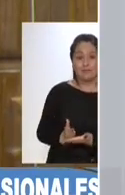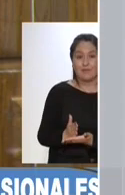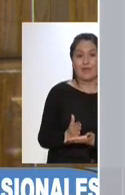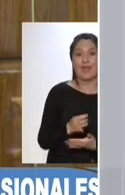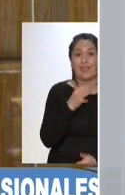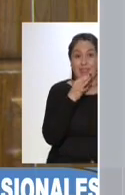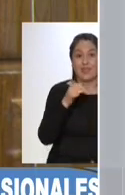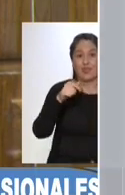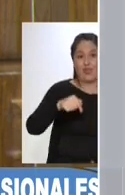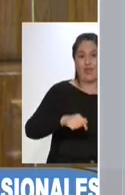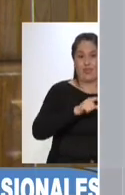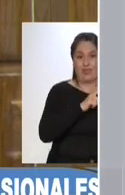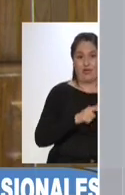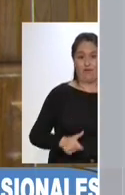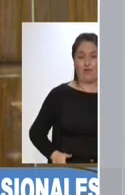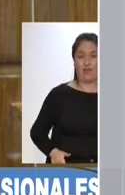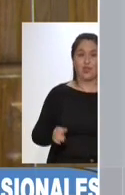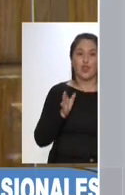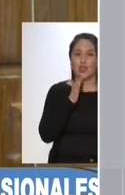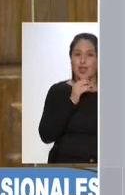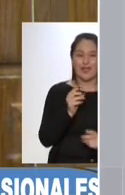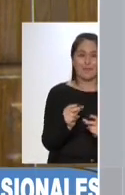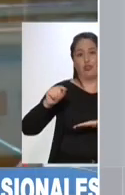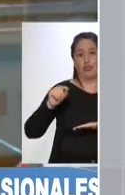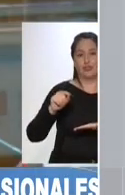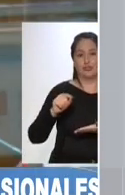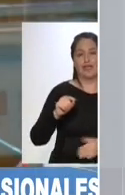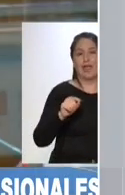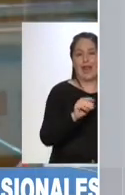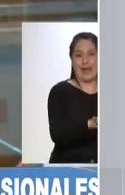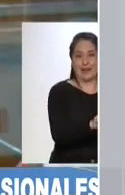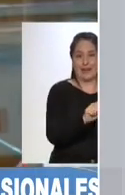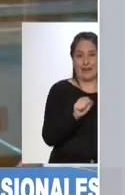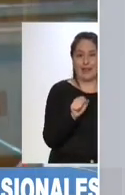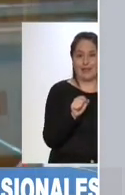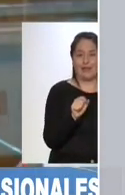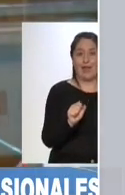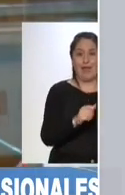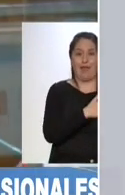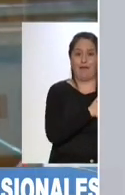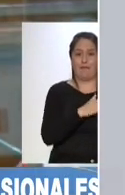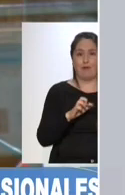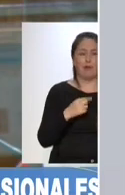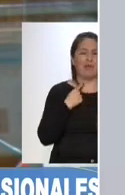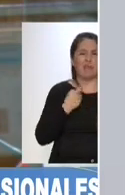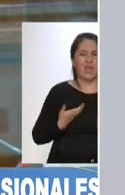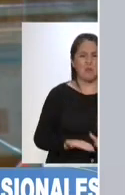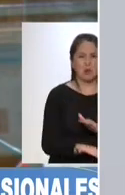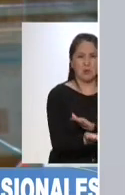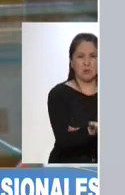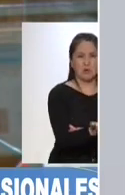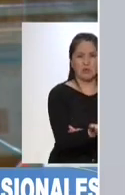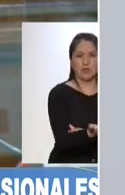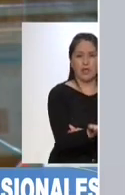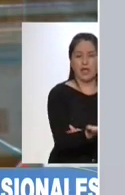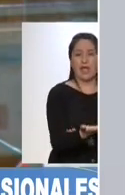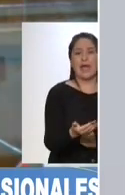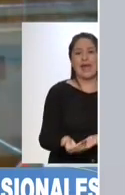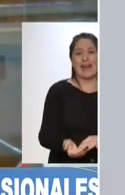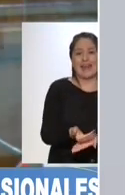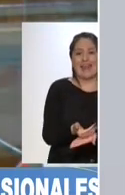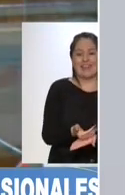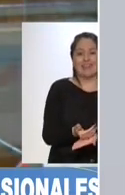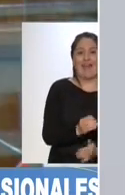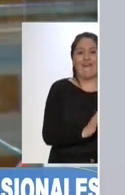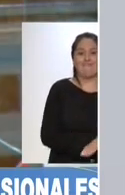falta de realismo a lo que está pasando a las personas y a las familias, tanto a través de la FP